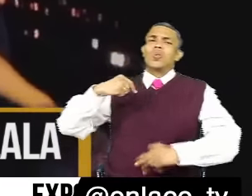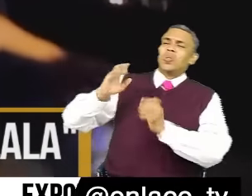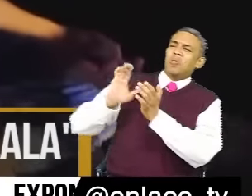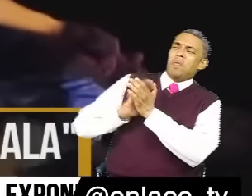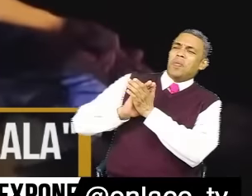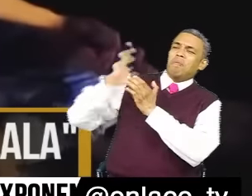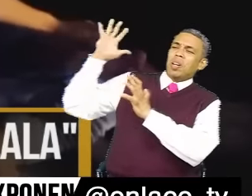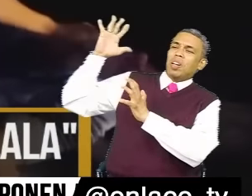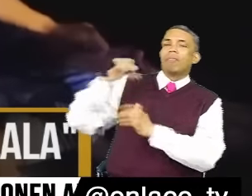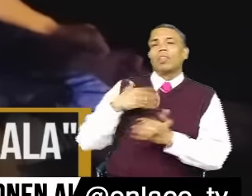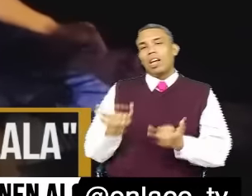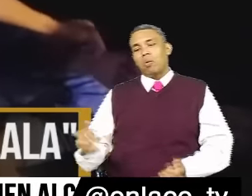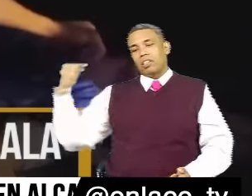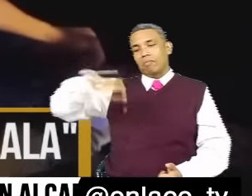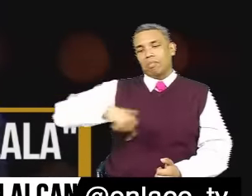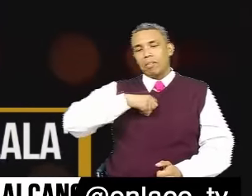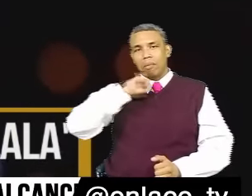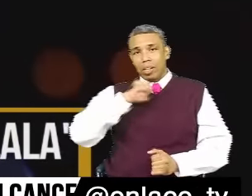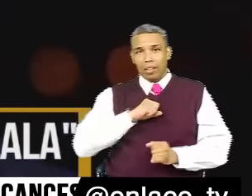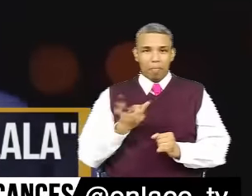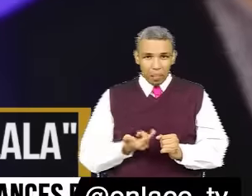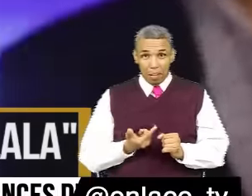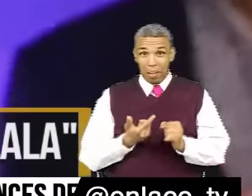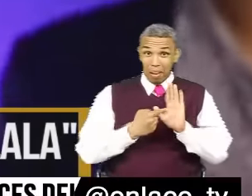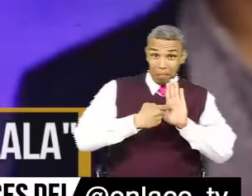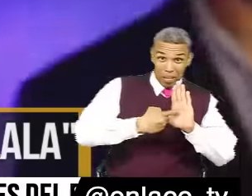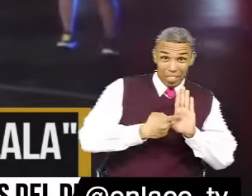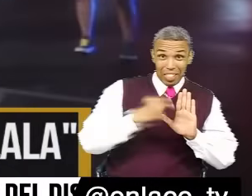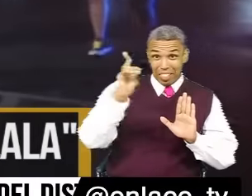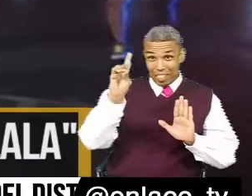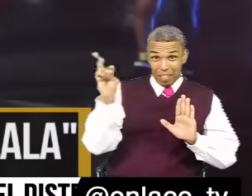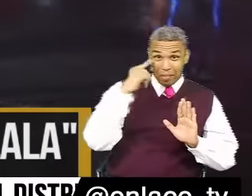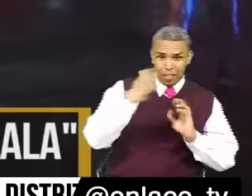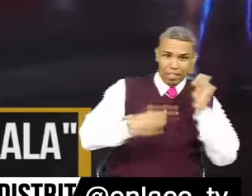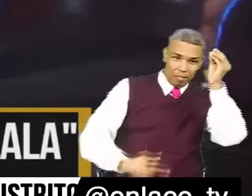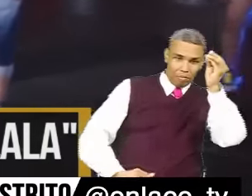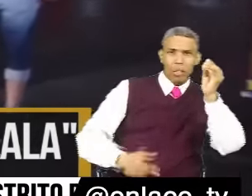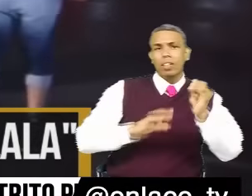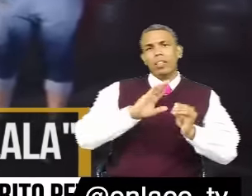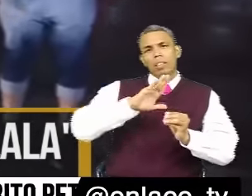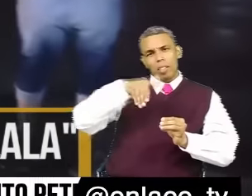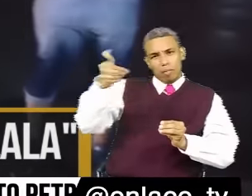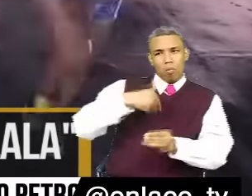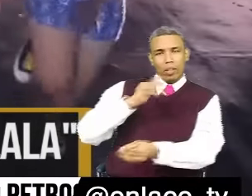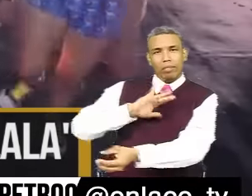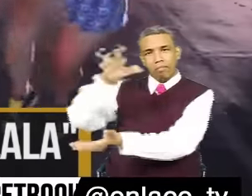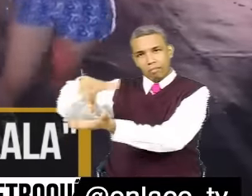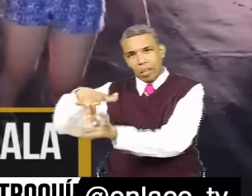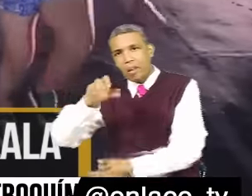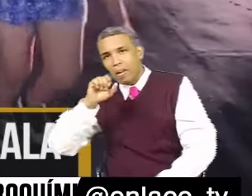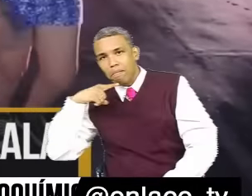pasamos nuevamente para Bucaramanga y de Bucaramanga para Barranquilla. Pues gracias a Dios ha gustado mucho.